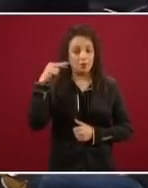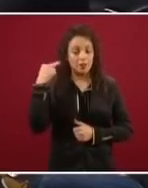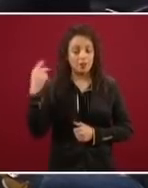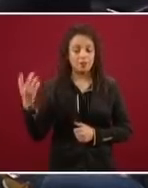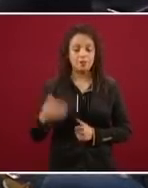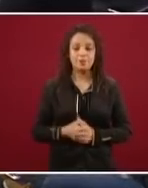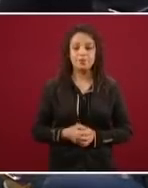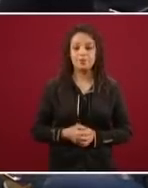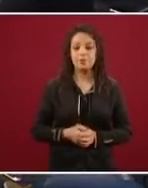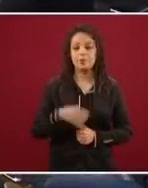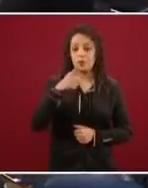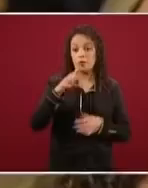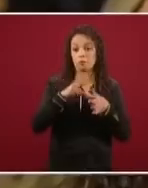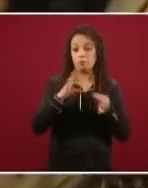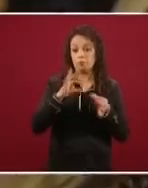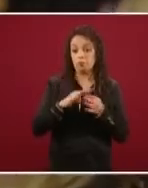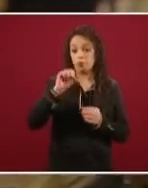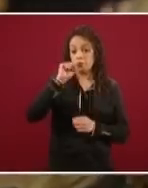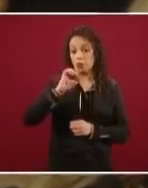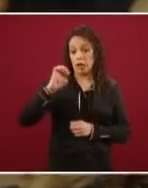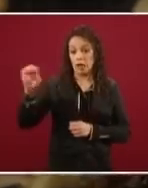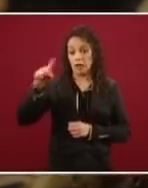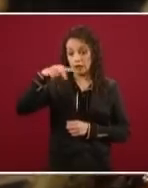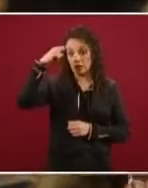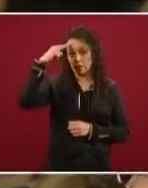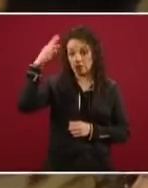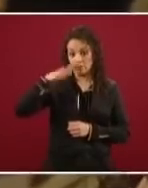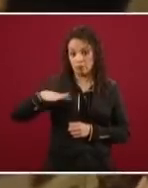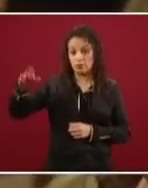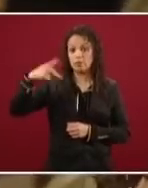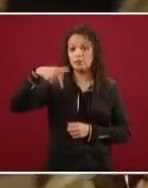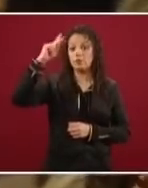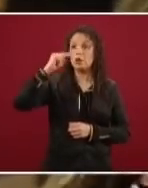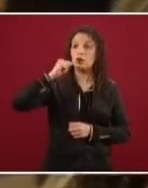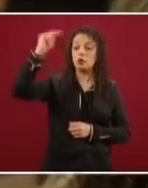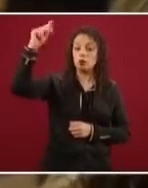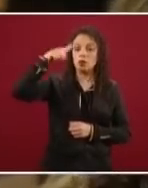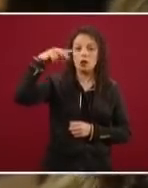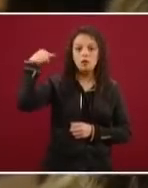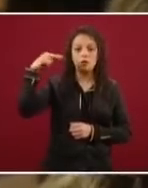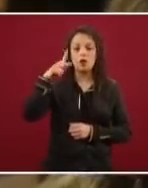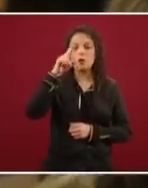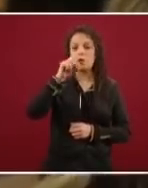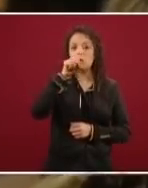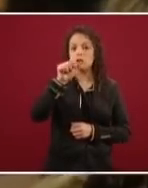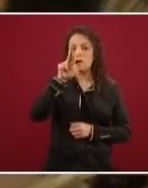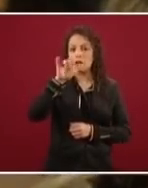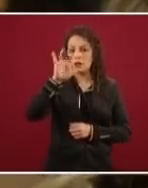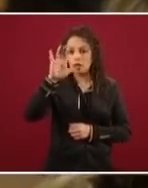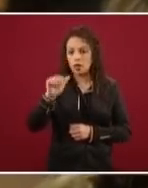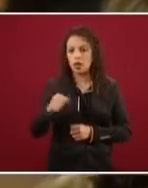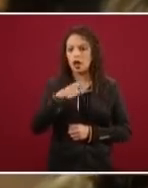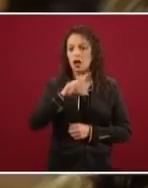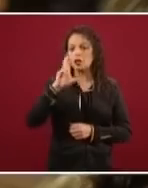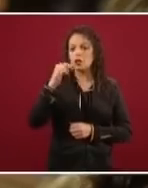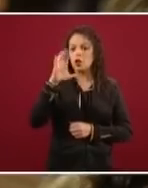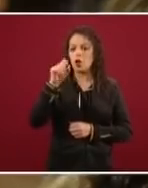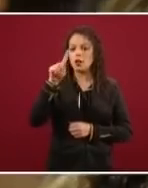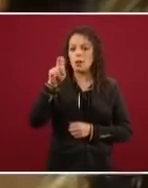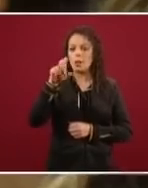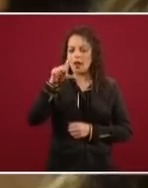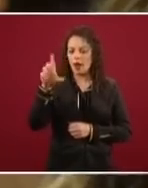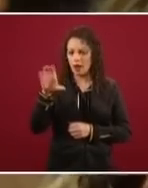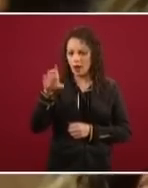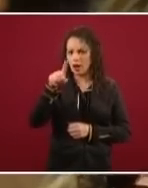las inversiones en el sureste mexicano pero en el norte de veracruz en poza rica y la región chicontepec toda esa región